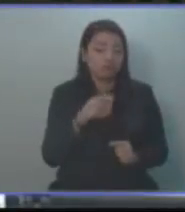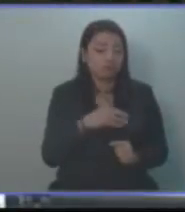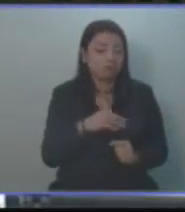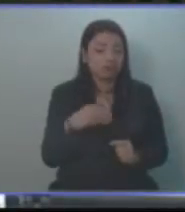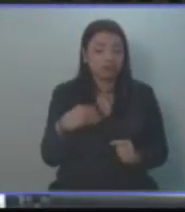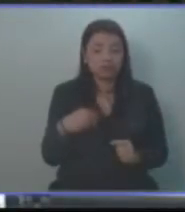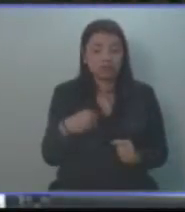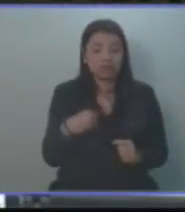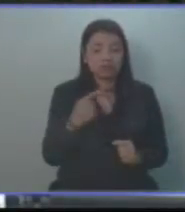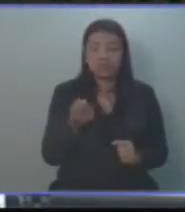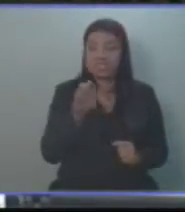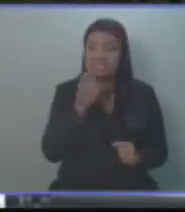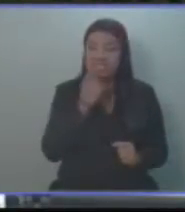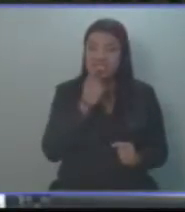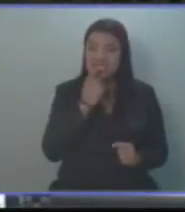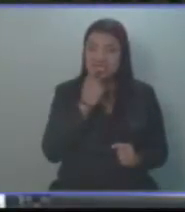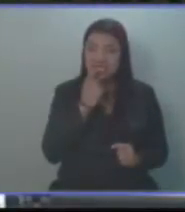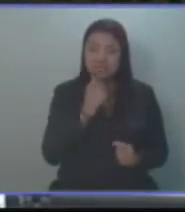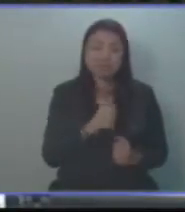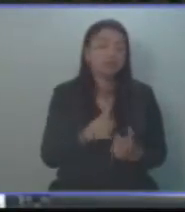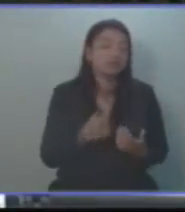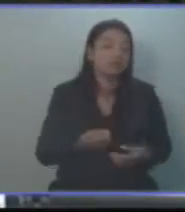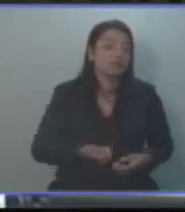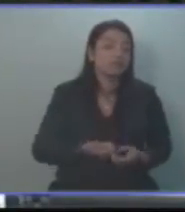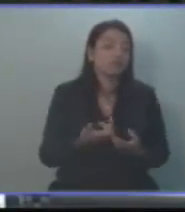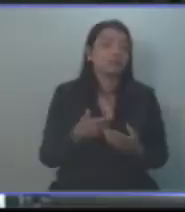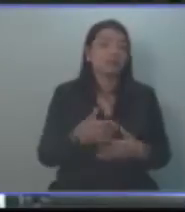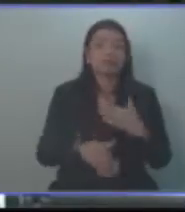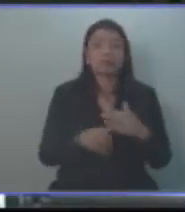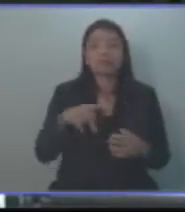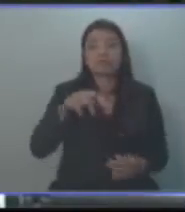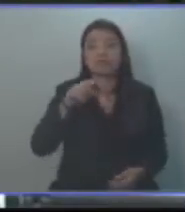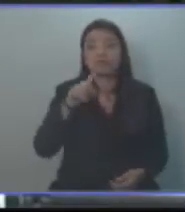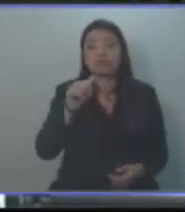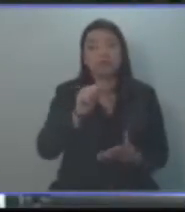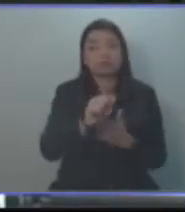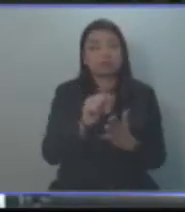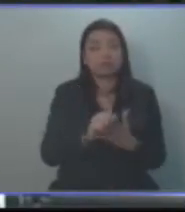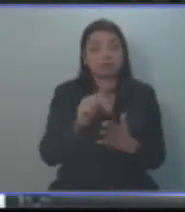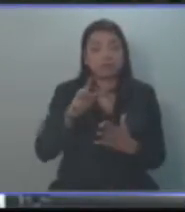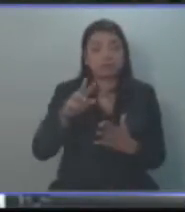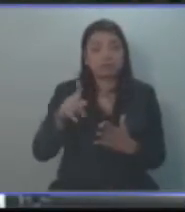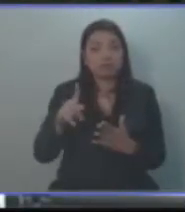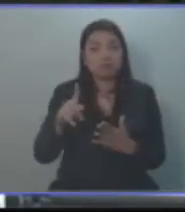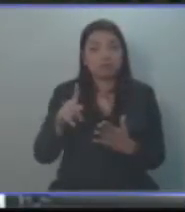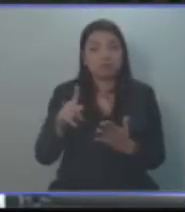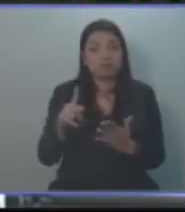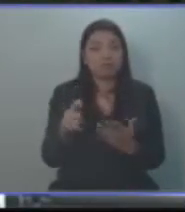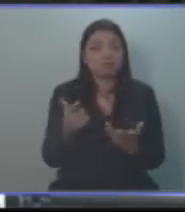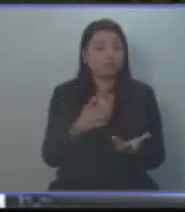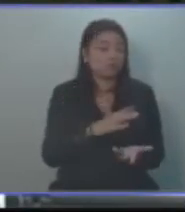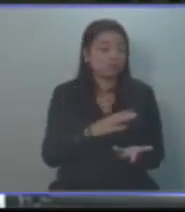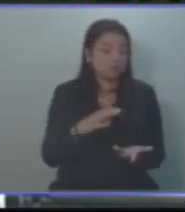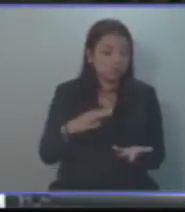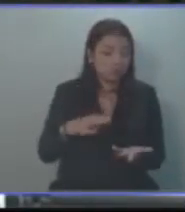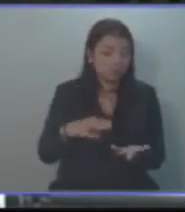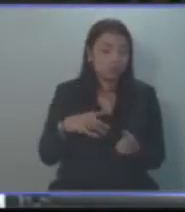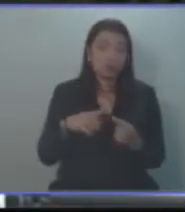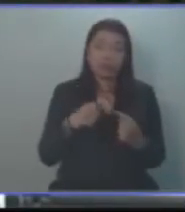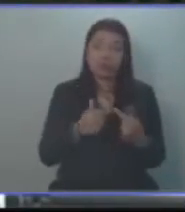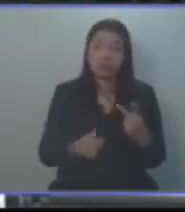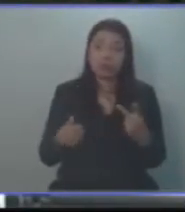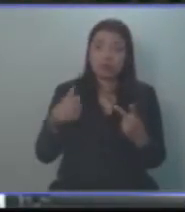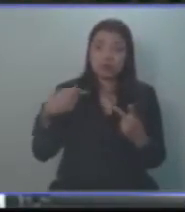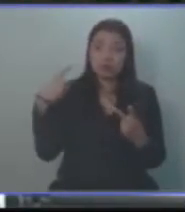y odontología. Establecimiento de plazas, artículo 31. El Consejo, junto al director